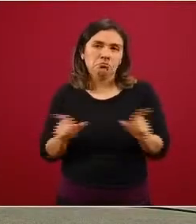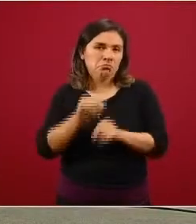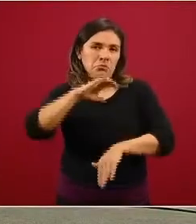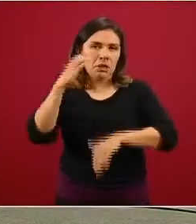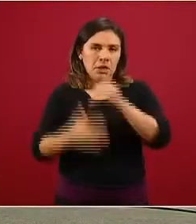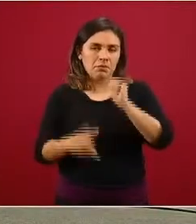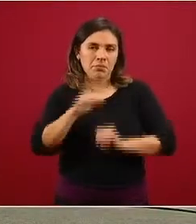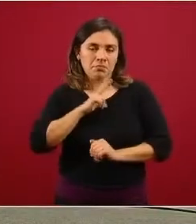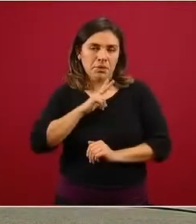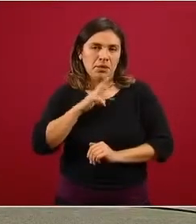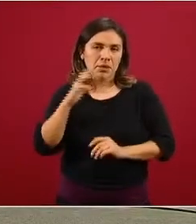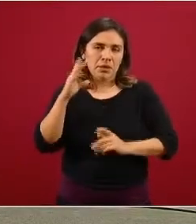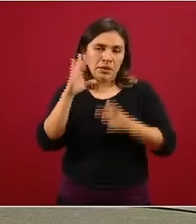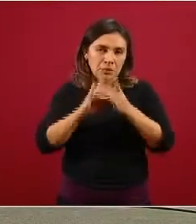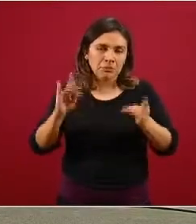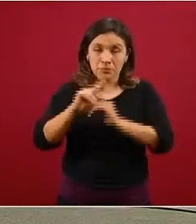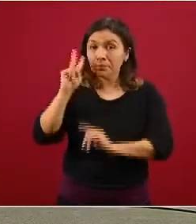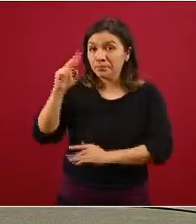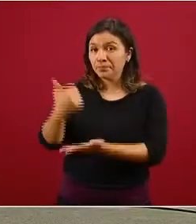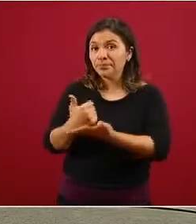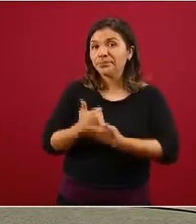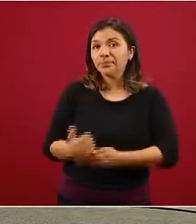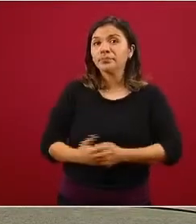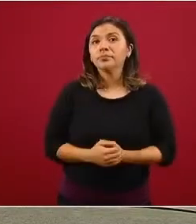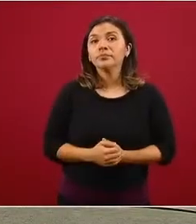concluiré la exposición. Si me ayudan, por favor.